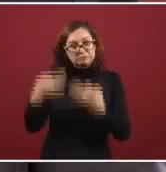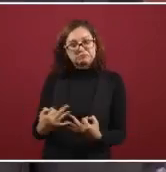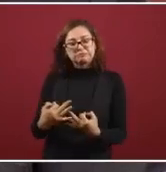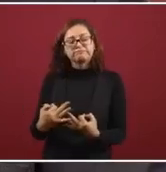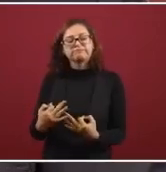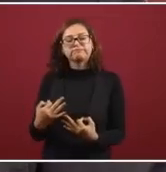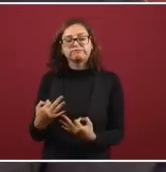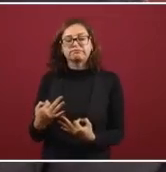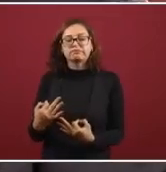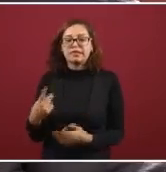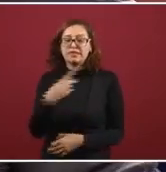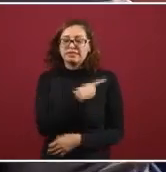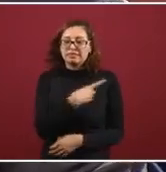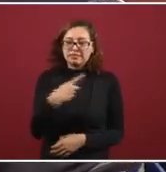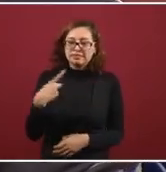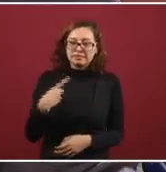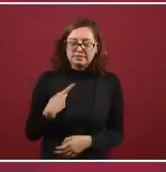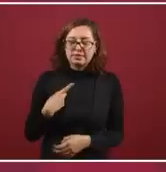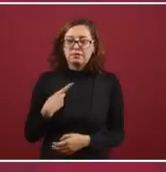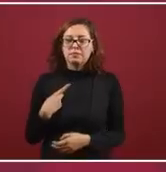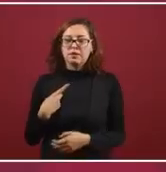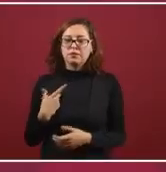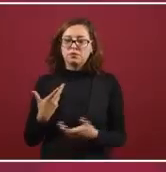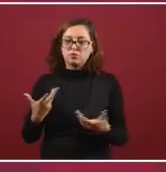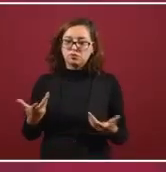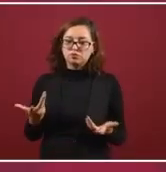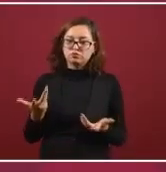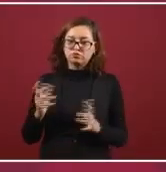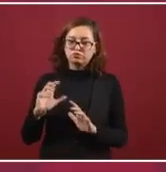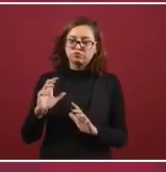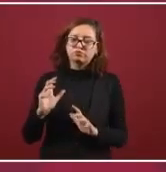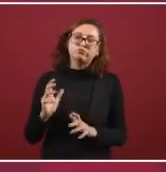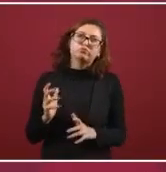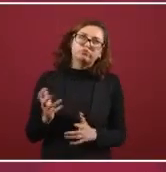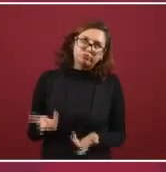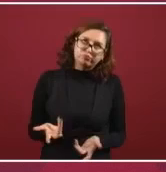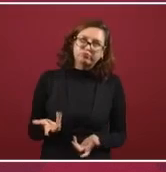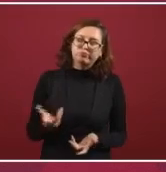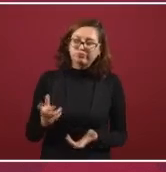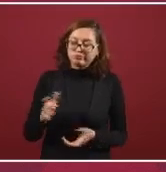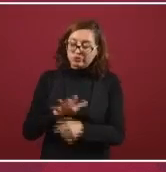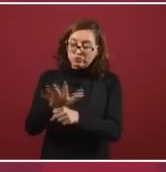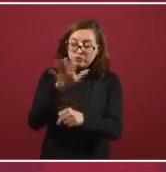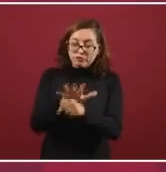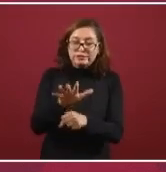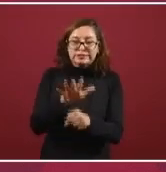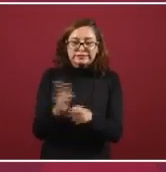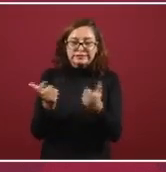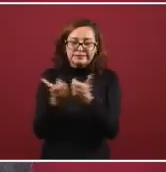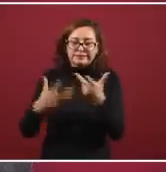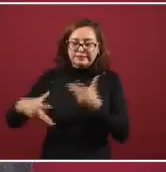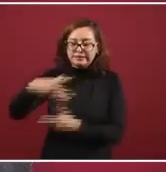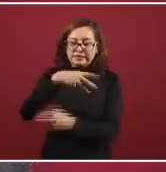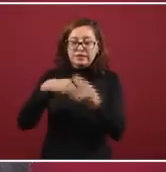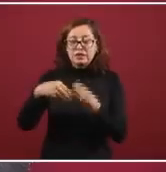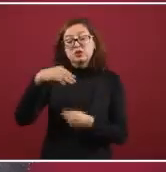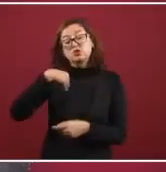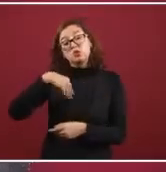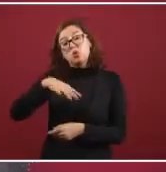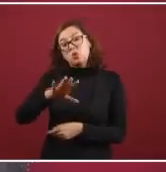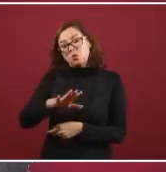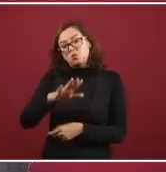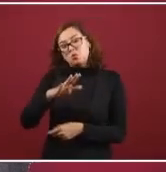es tener una tasa de inversión suficiente, y si usted me permite, yo le diría que la economía de los tres países de Centroamérica y